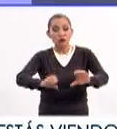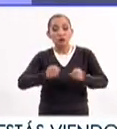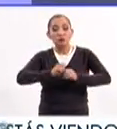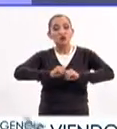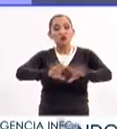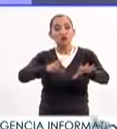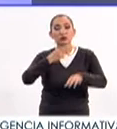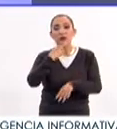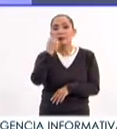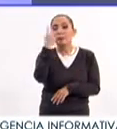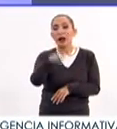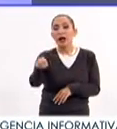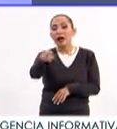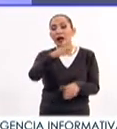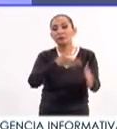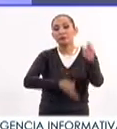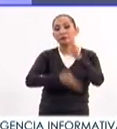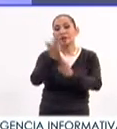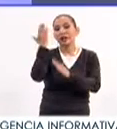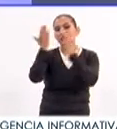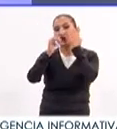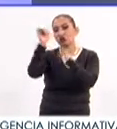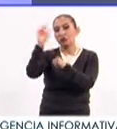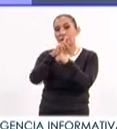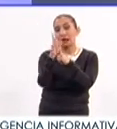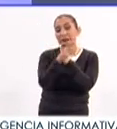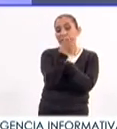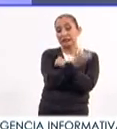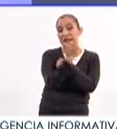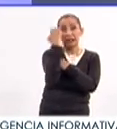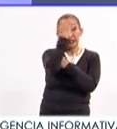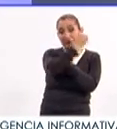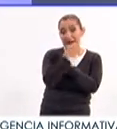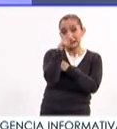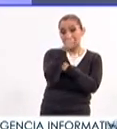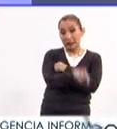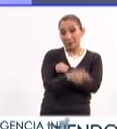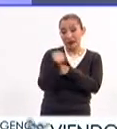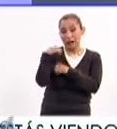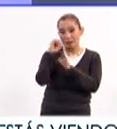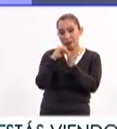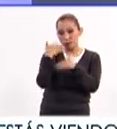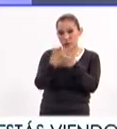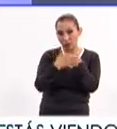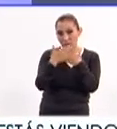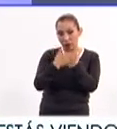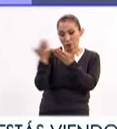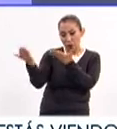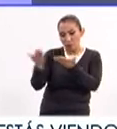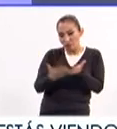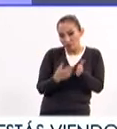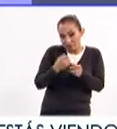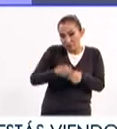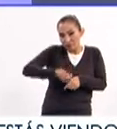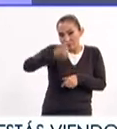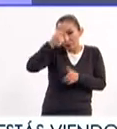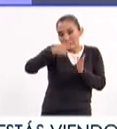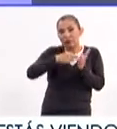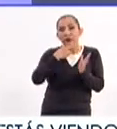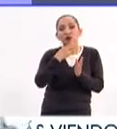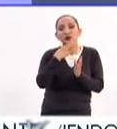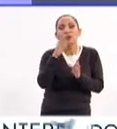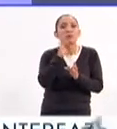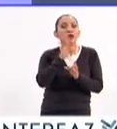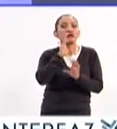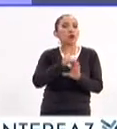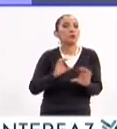que se utiliza para movilidad. Y esas pruebas, estaremos el mes que viene trayendo la primicia del uso de esas pruebas